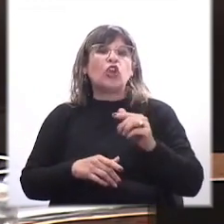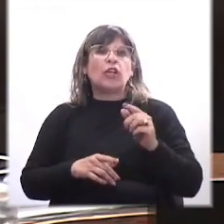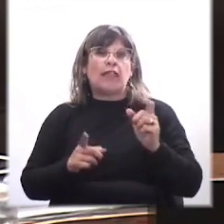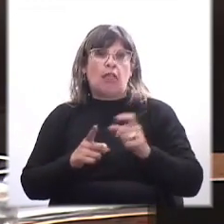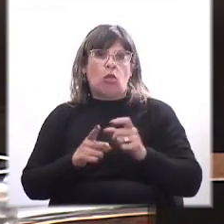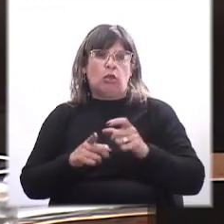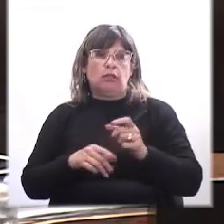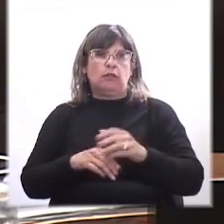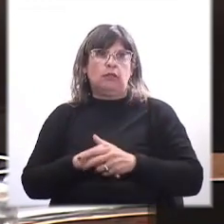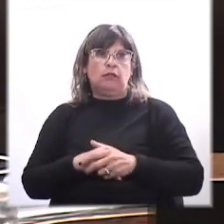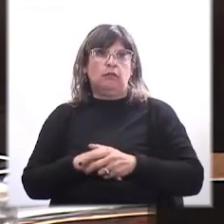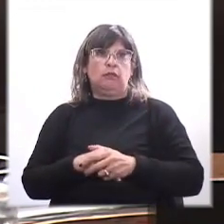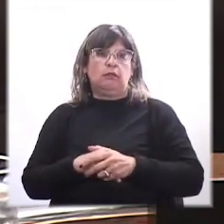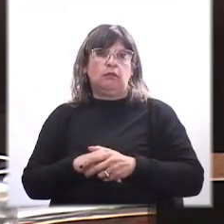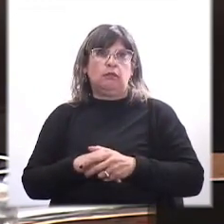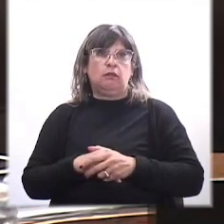dólares.